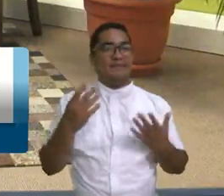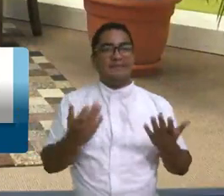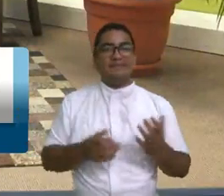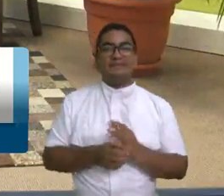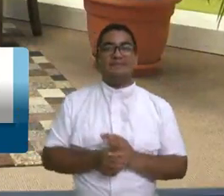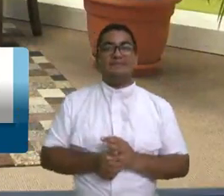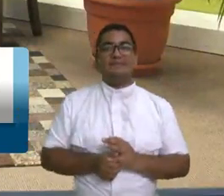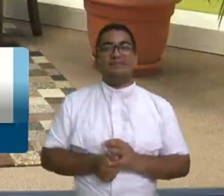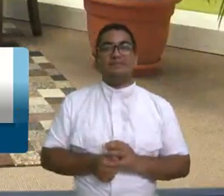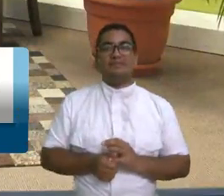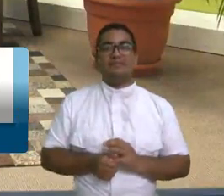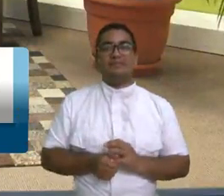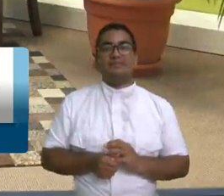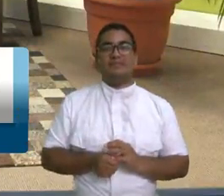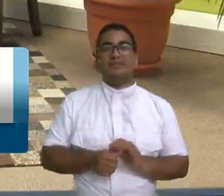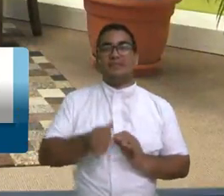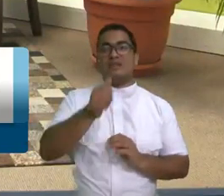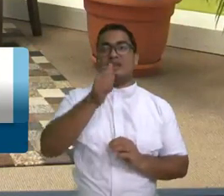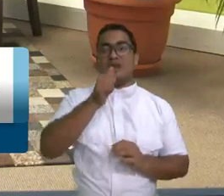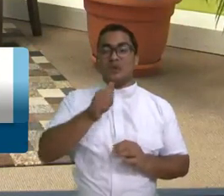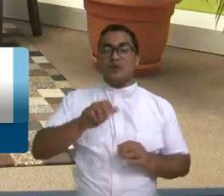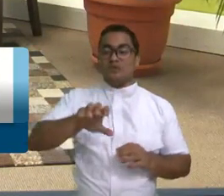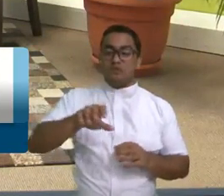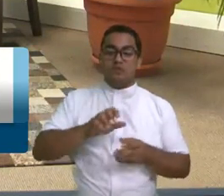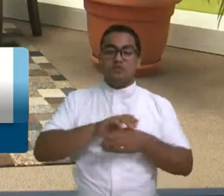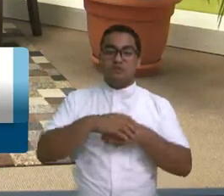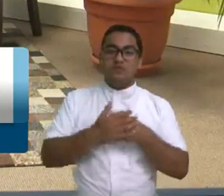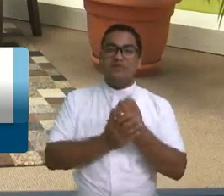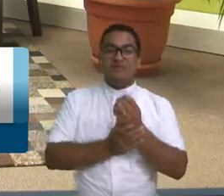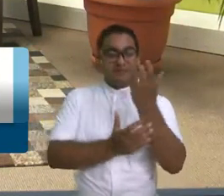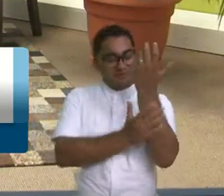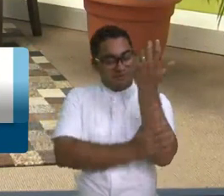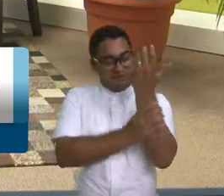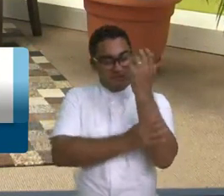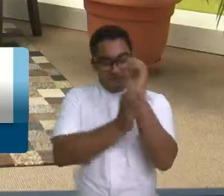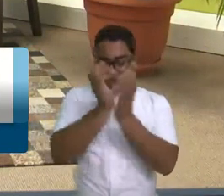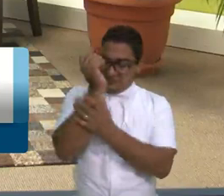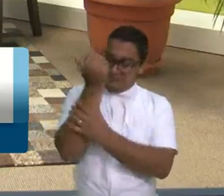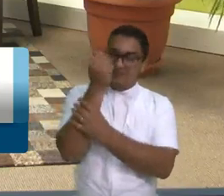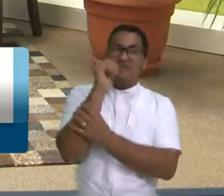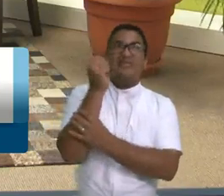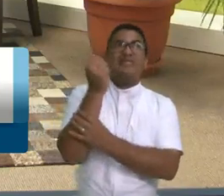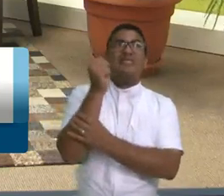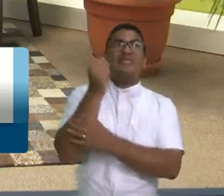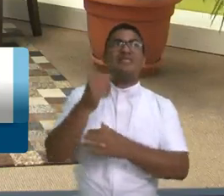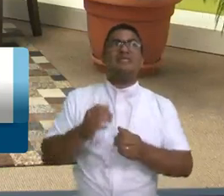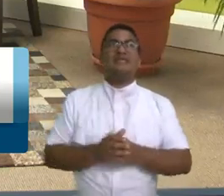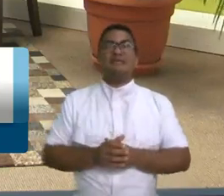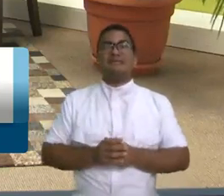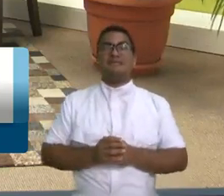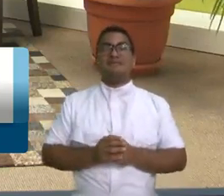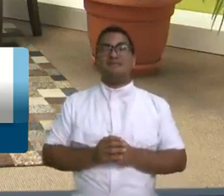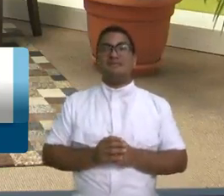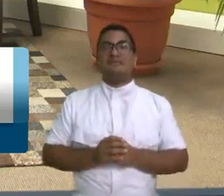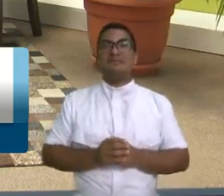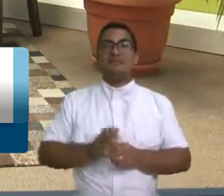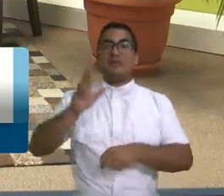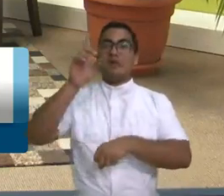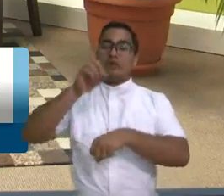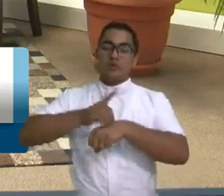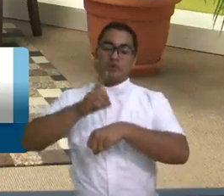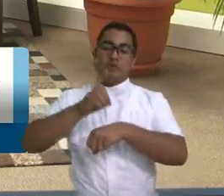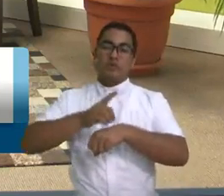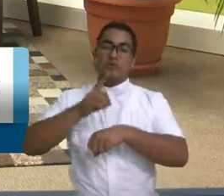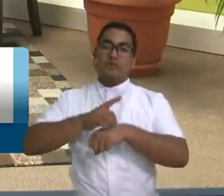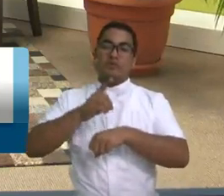usted del lavado de manos donde se incluyen los antebrazos, nosotros tenemos los médicos, personal de